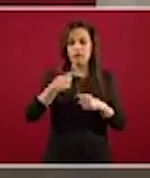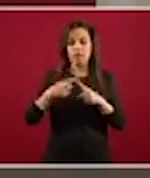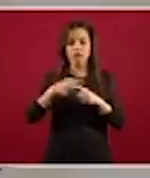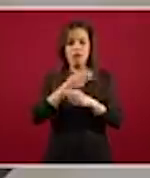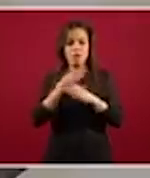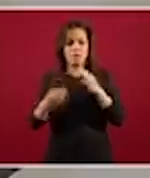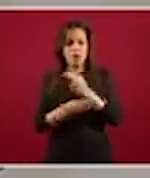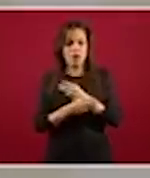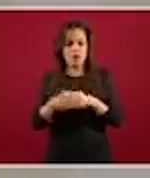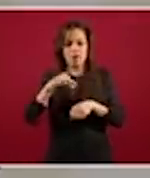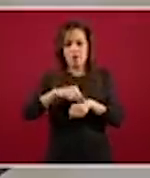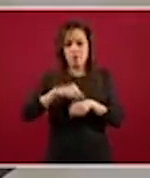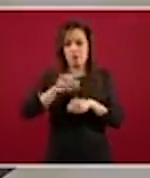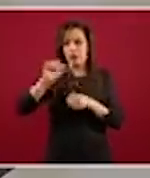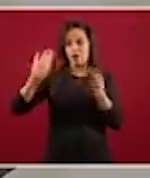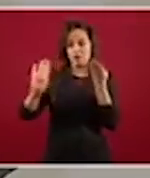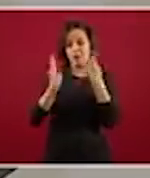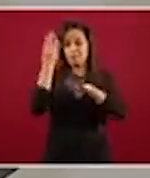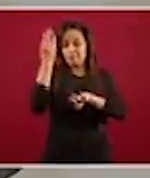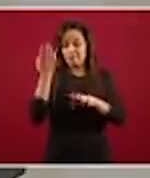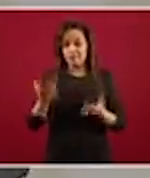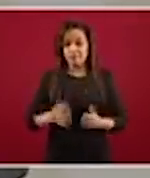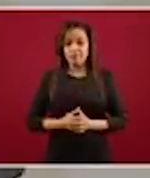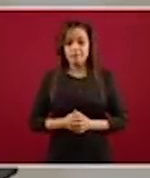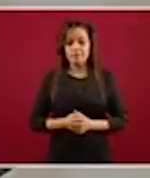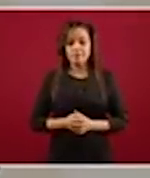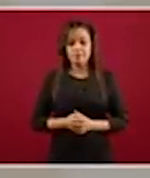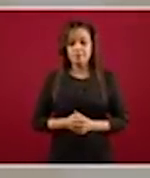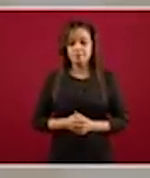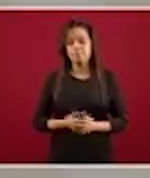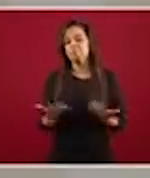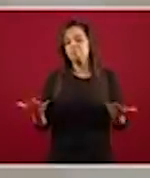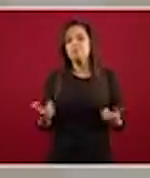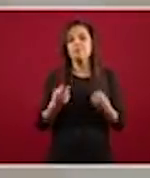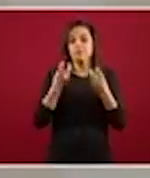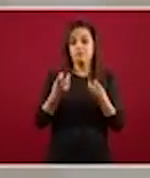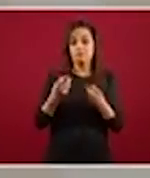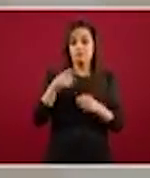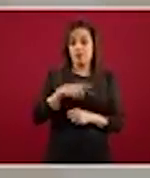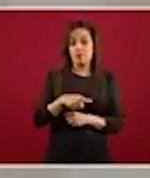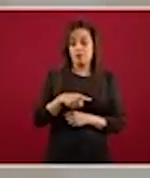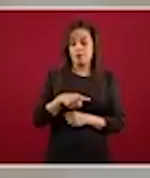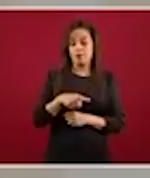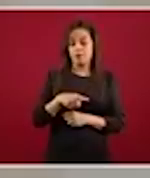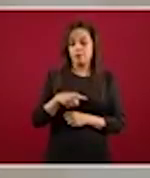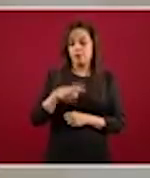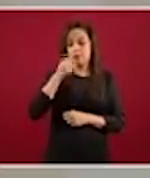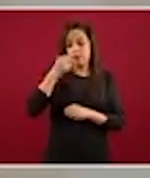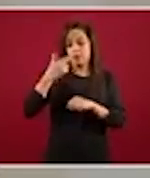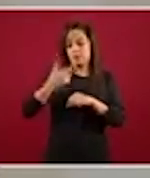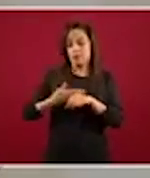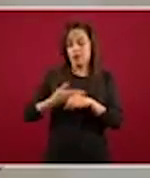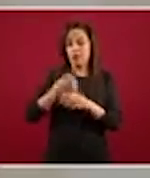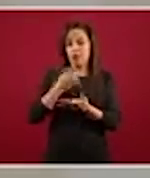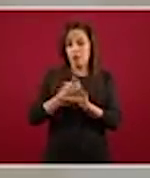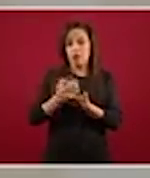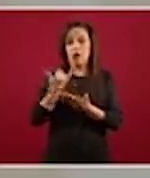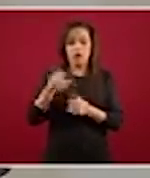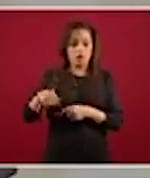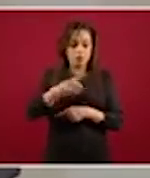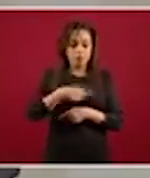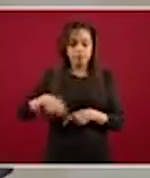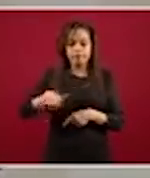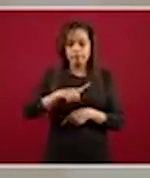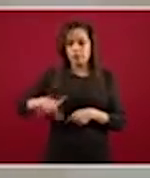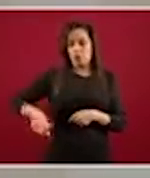Y por tanto, la instrucción a la Secretaría de Economía y al equipo del gobierno fue, desde hace